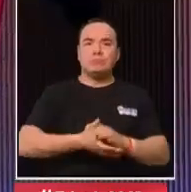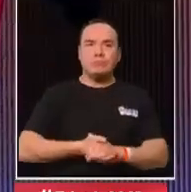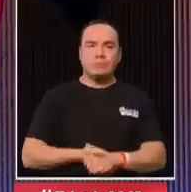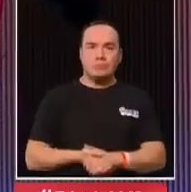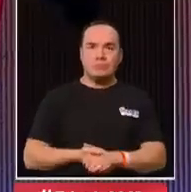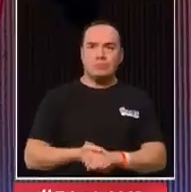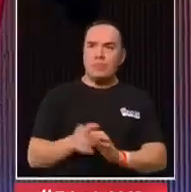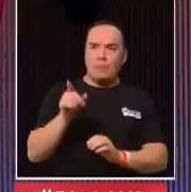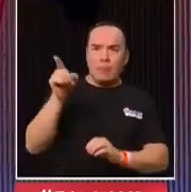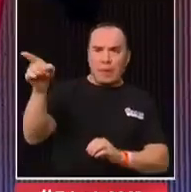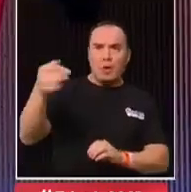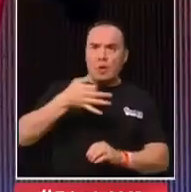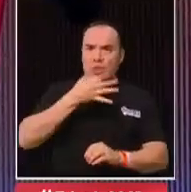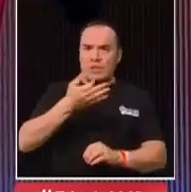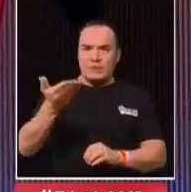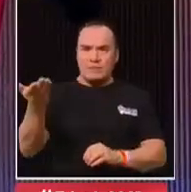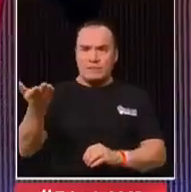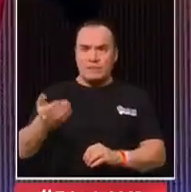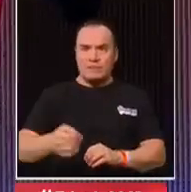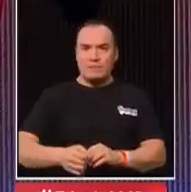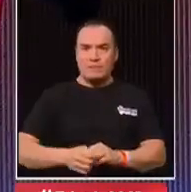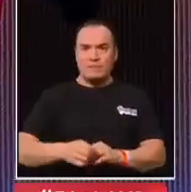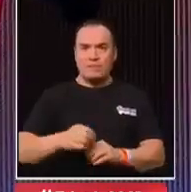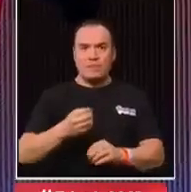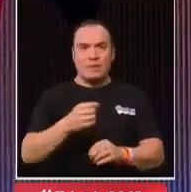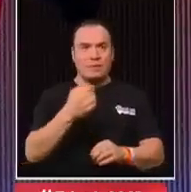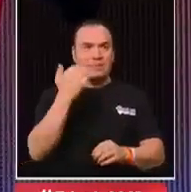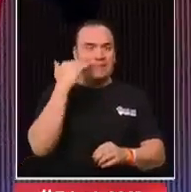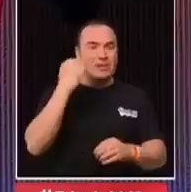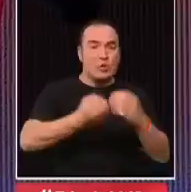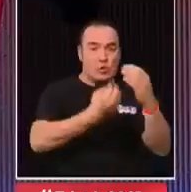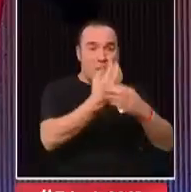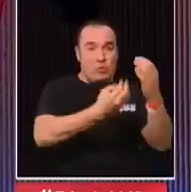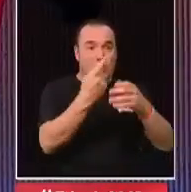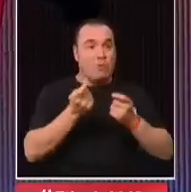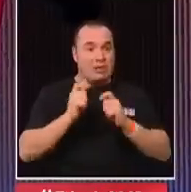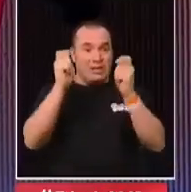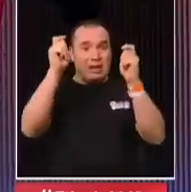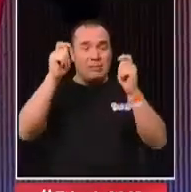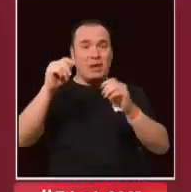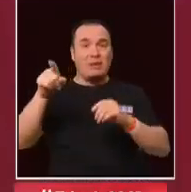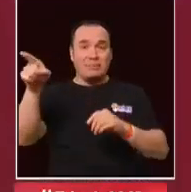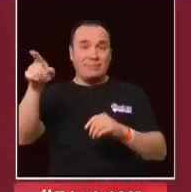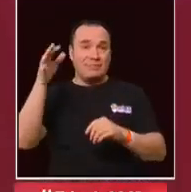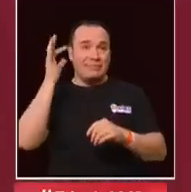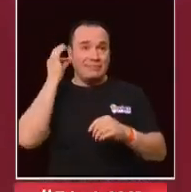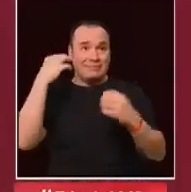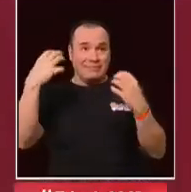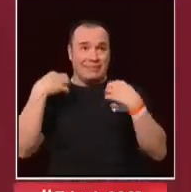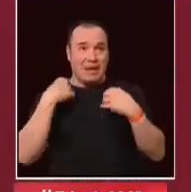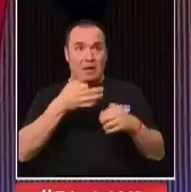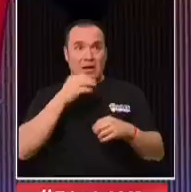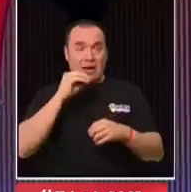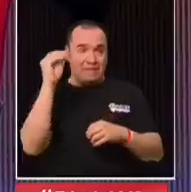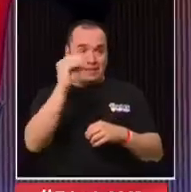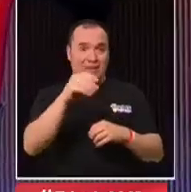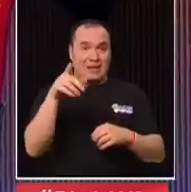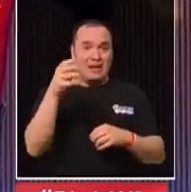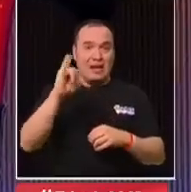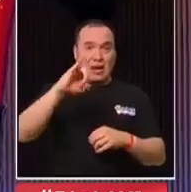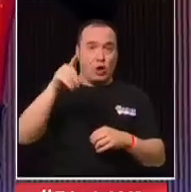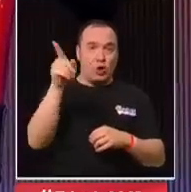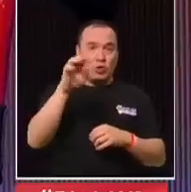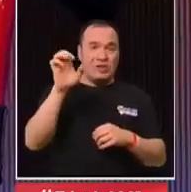los tíos siempre dicen, cuando hay chicos nuevos en las terapias, las tías le dicen, chico, con la José tienen un problema, porque la José es